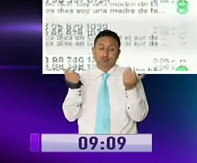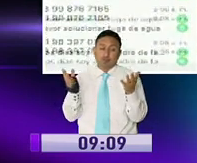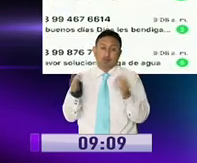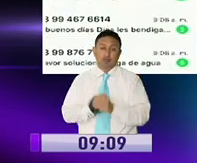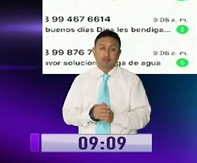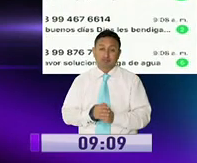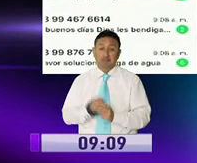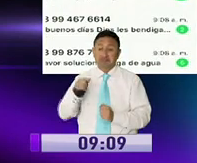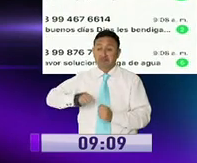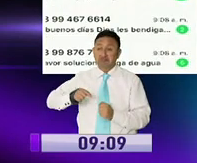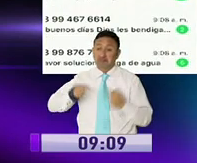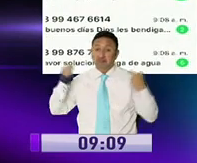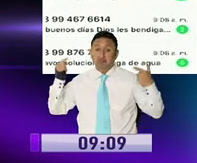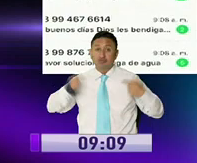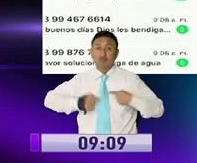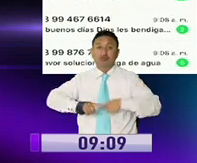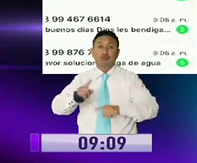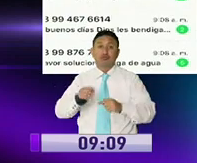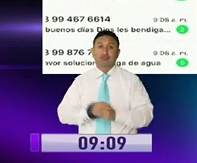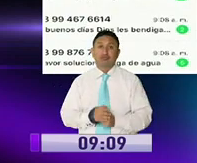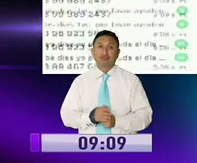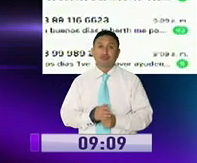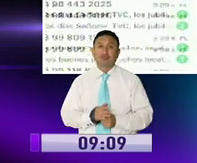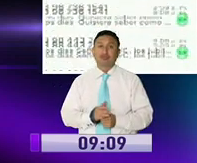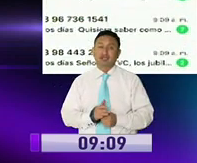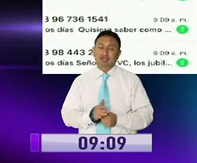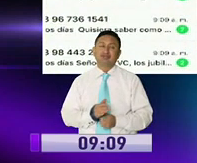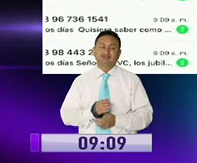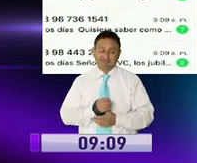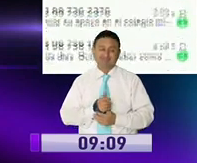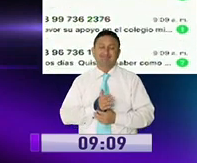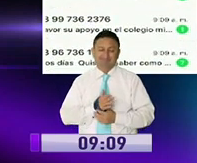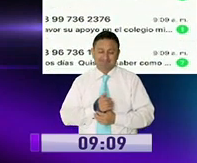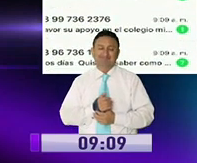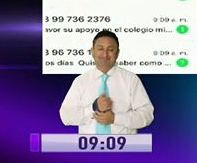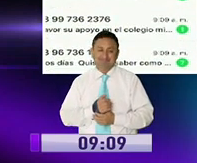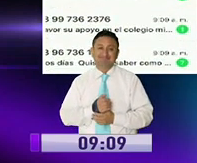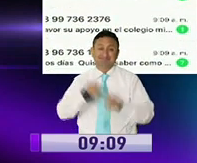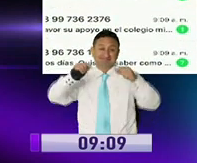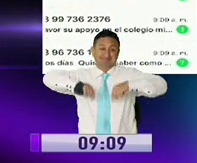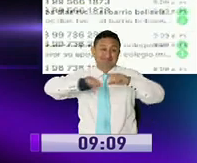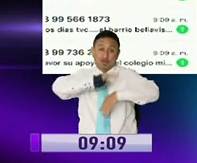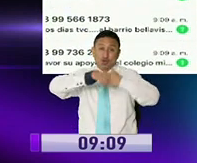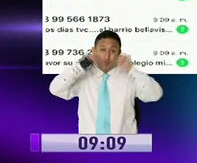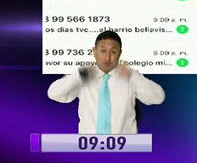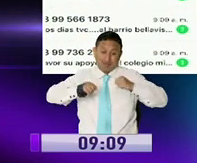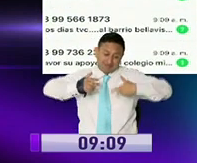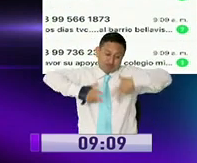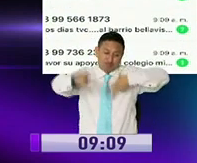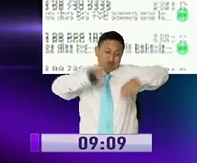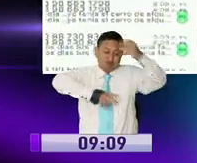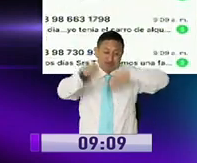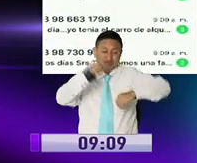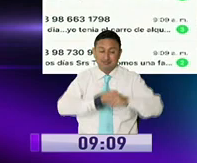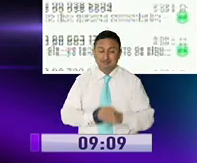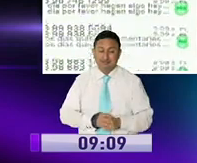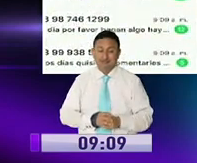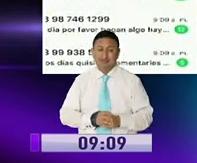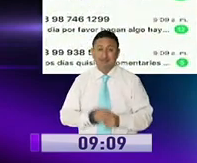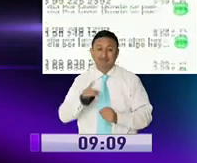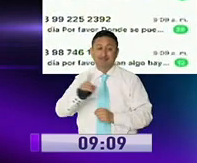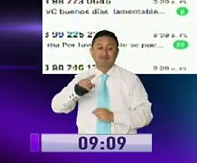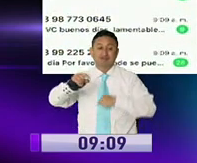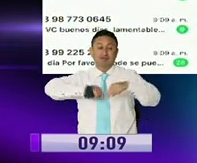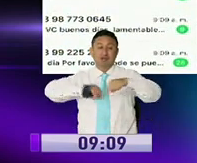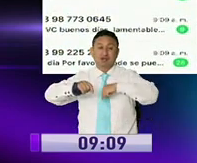salen todos los que pueden. Sí, totalmente de acuerdo. Es que esa es la palabra. Aquí salen todos los que pueden o no pueden salir. Los señores de